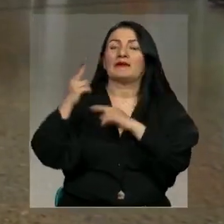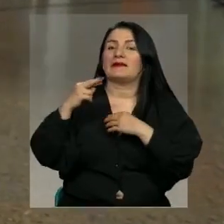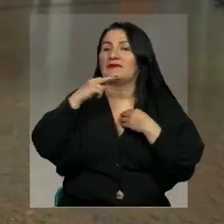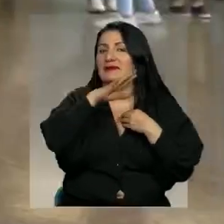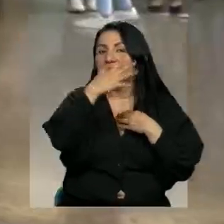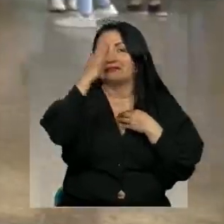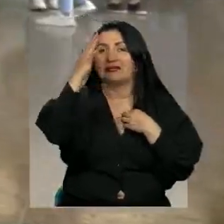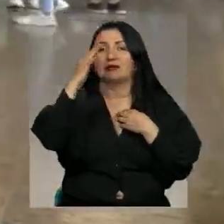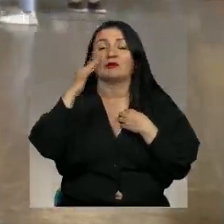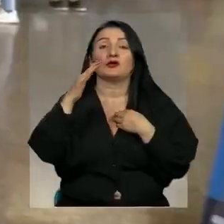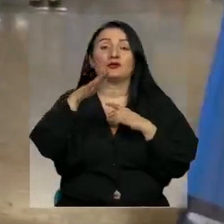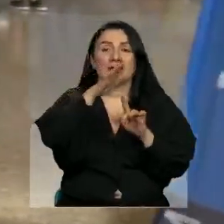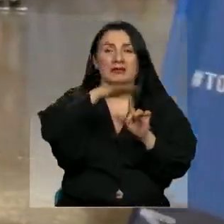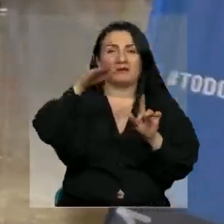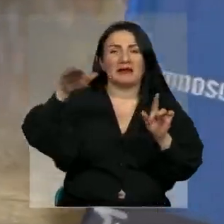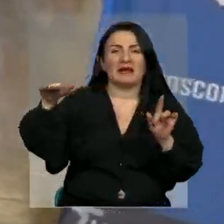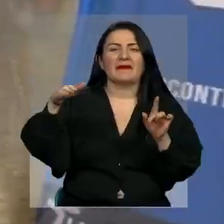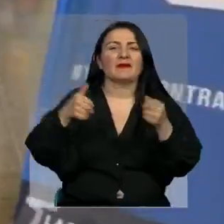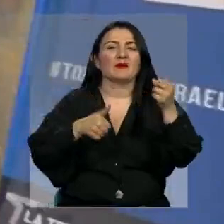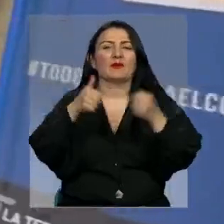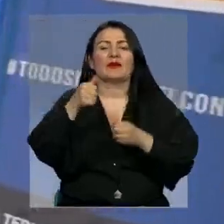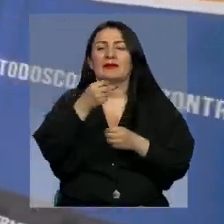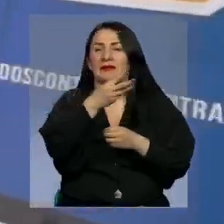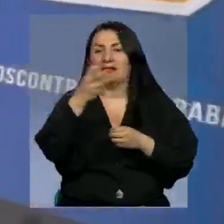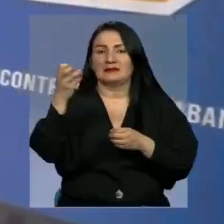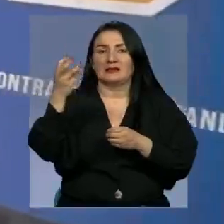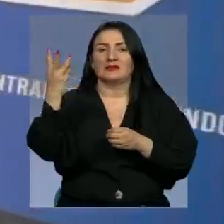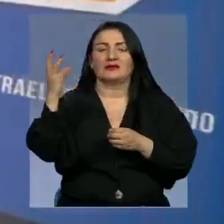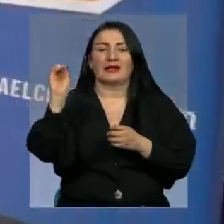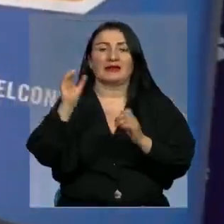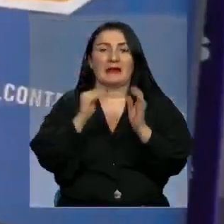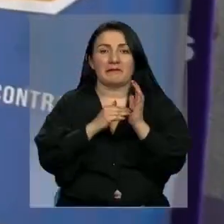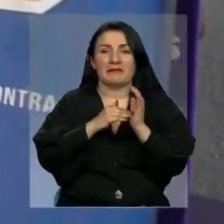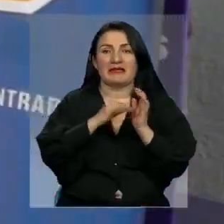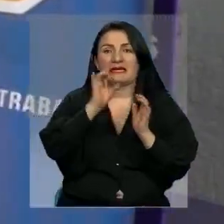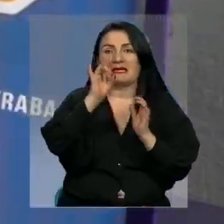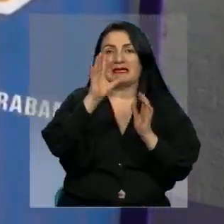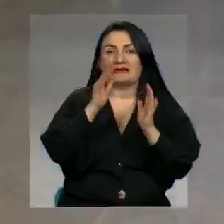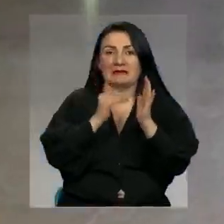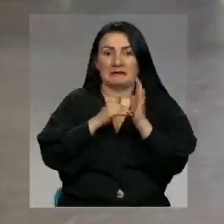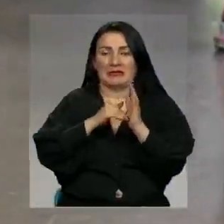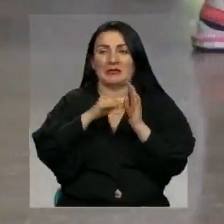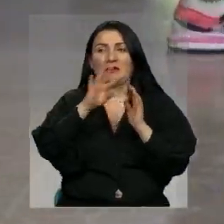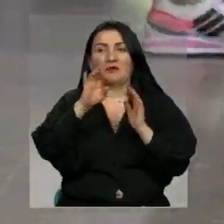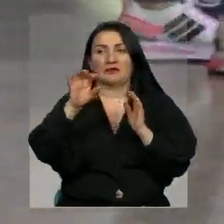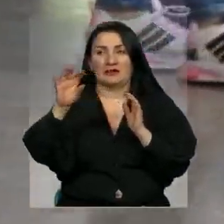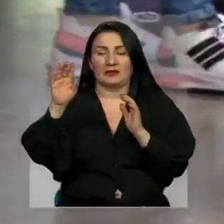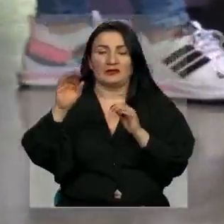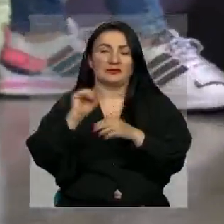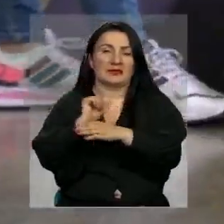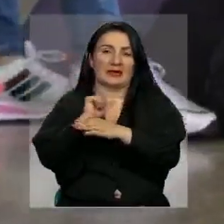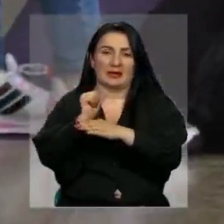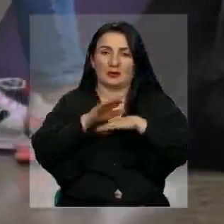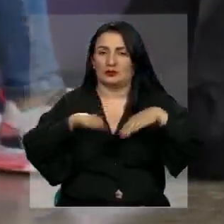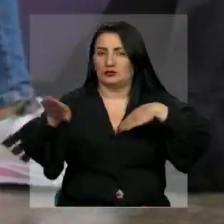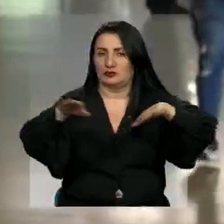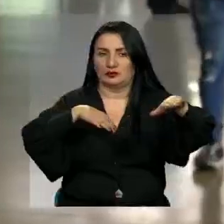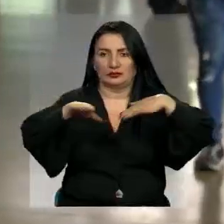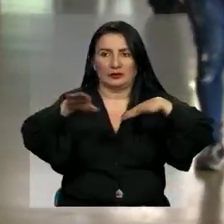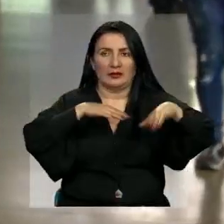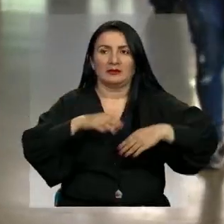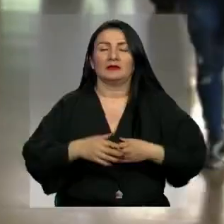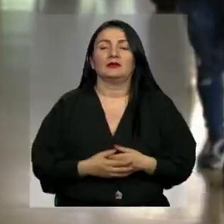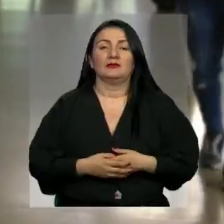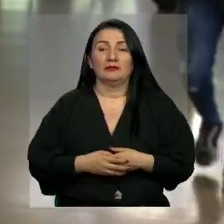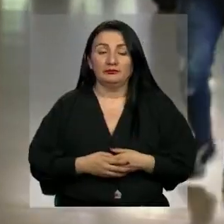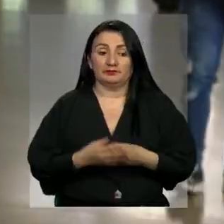las terminales de transporte se espera la salida de 330 mil viajeros en 15.993 vehículos. Hay un aumento del flujo de viajeros